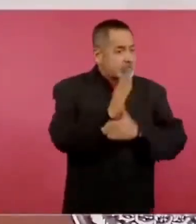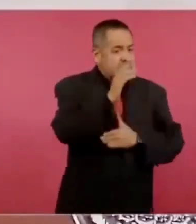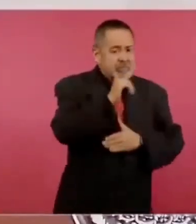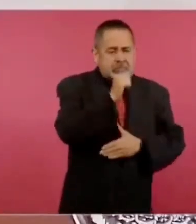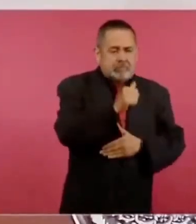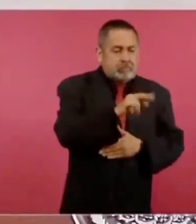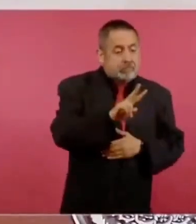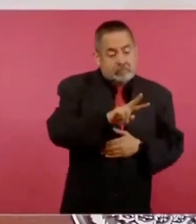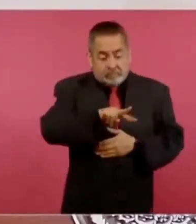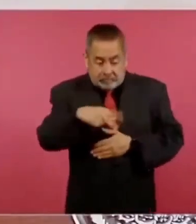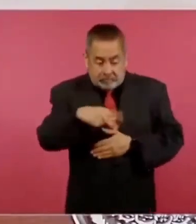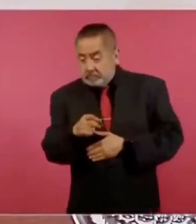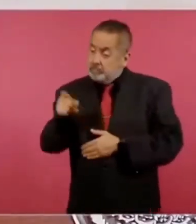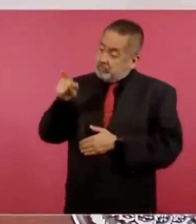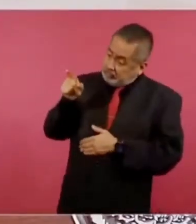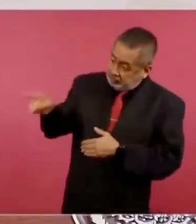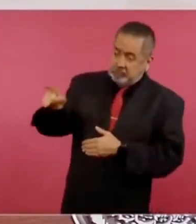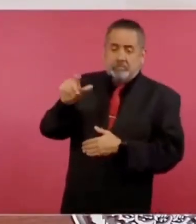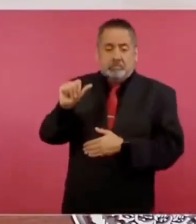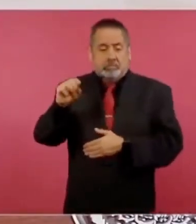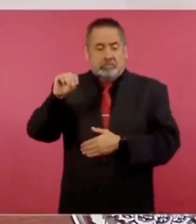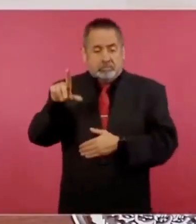habíamos sido nosotros,